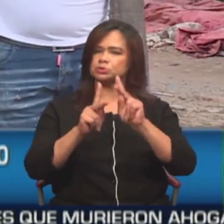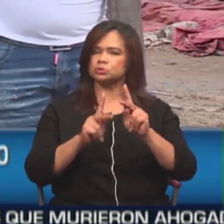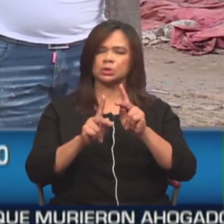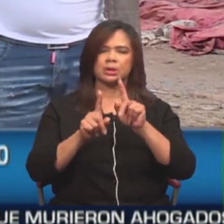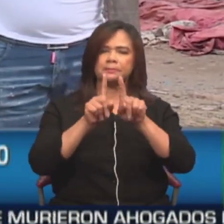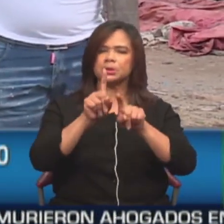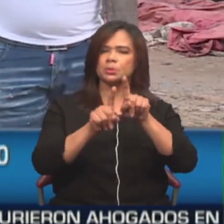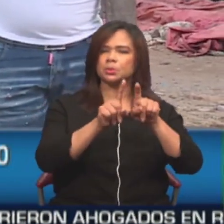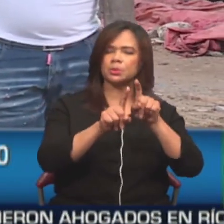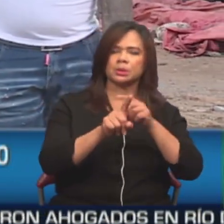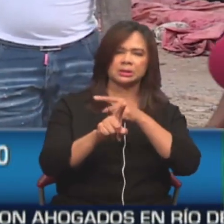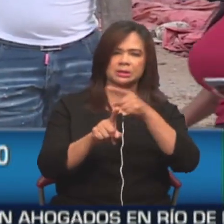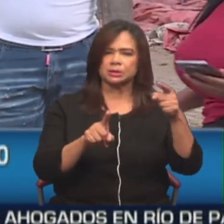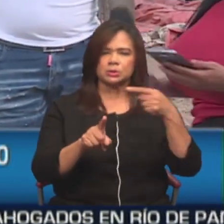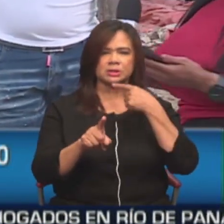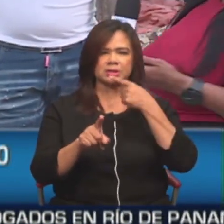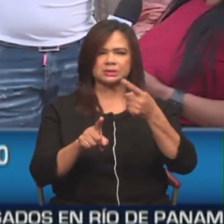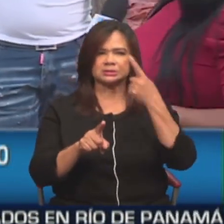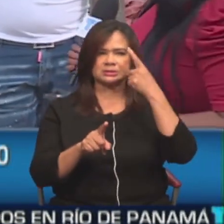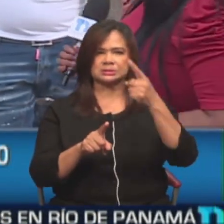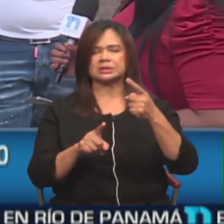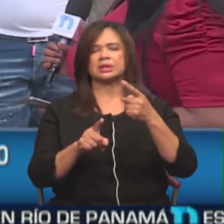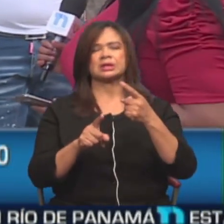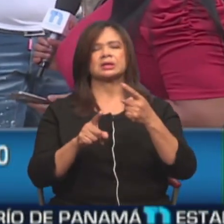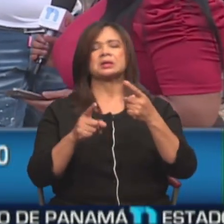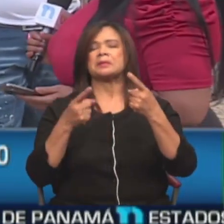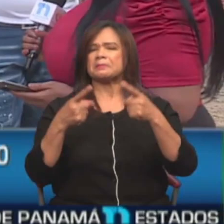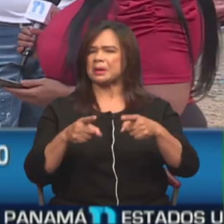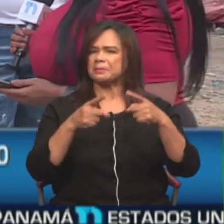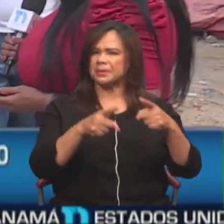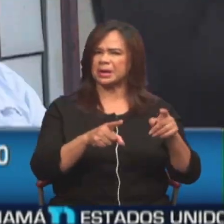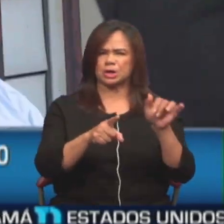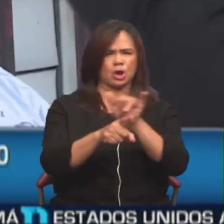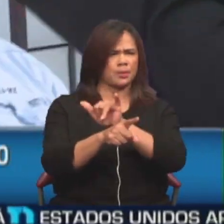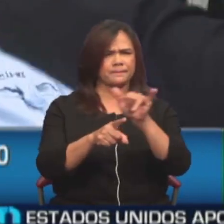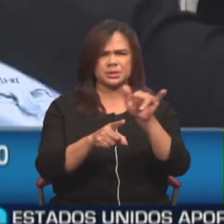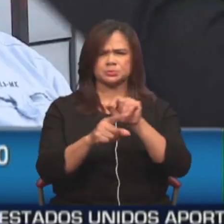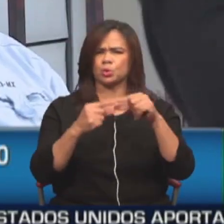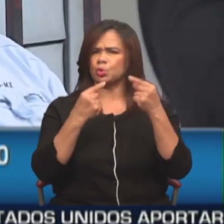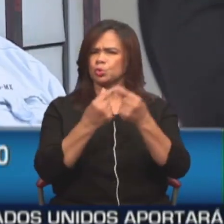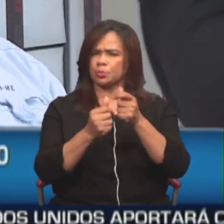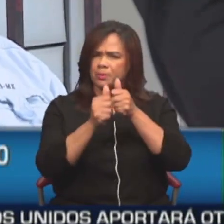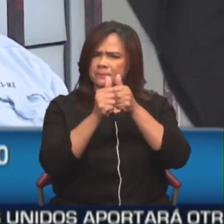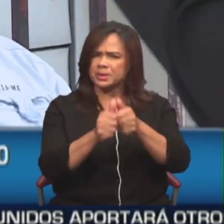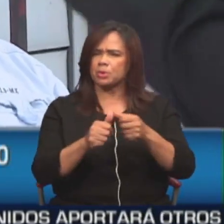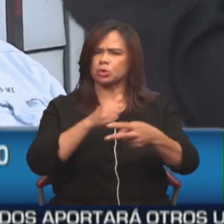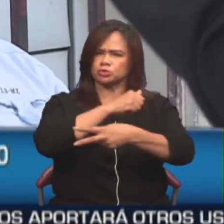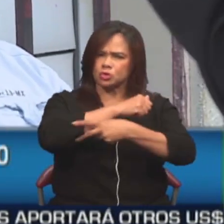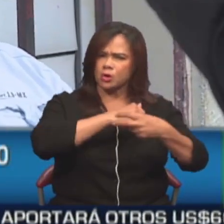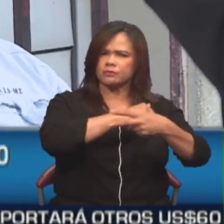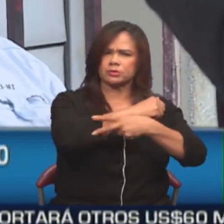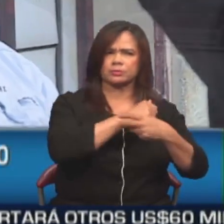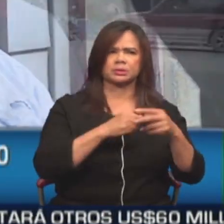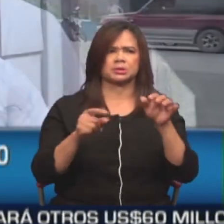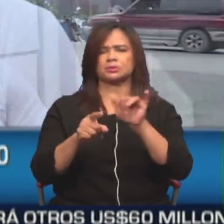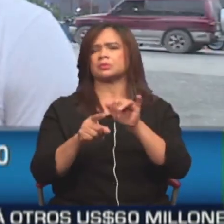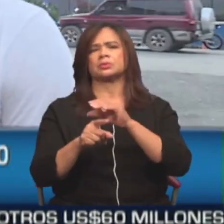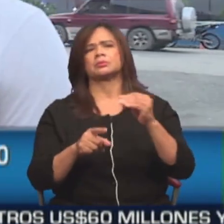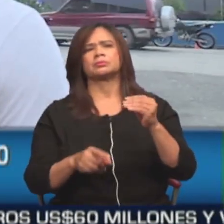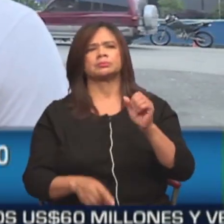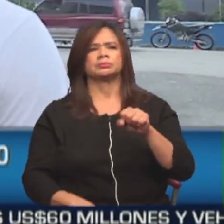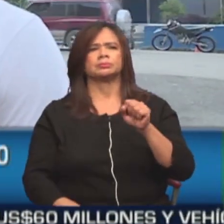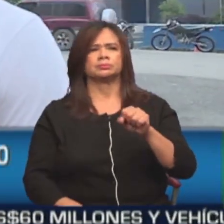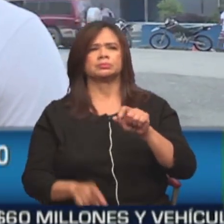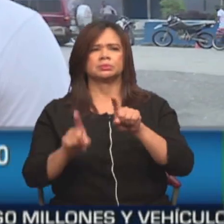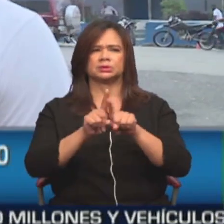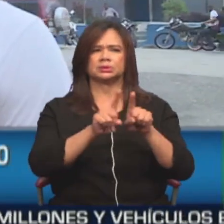localidad, quienes han denunciado que han sido víctimas de esta misma banda en acciones similares.